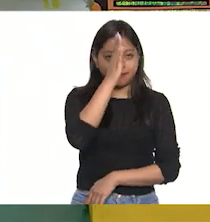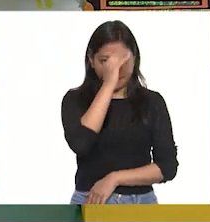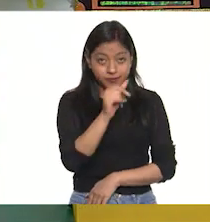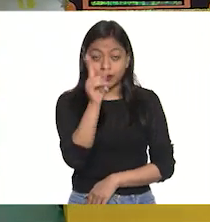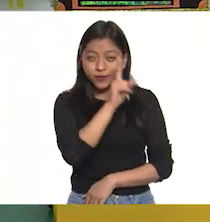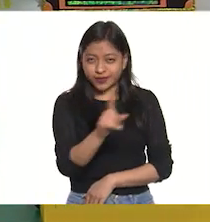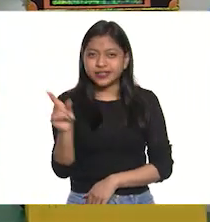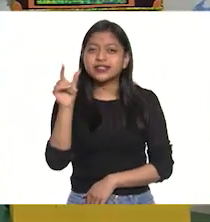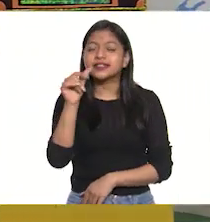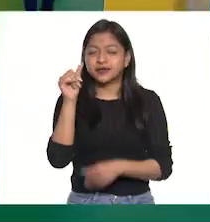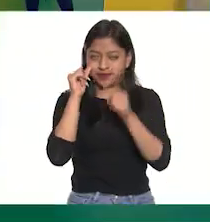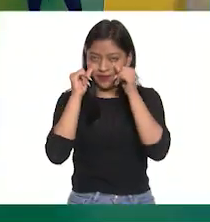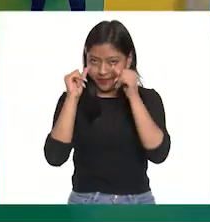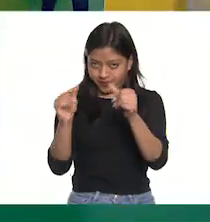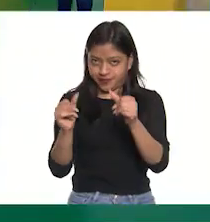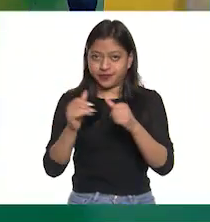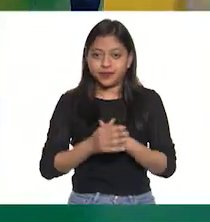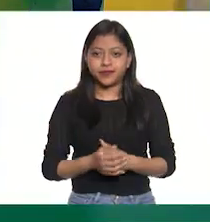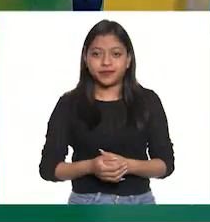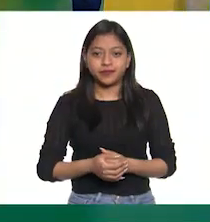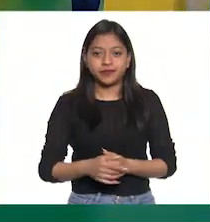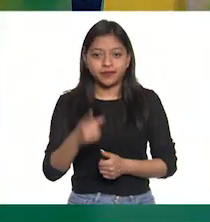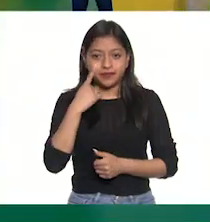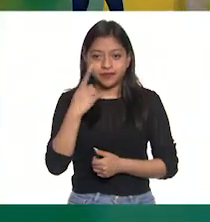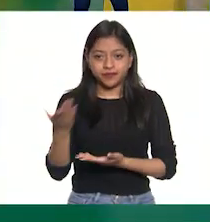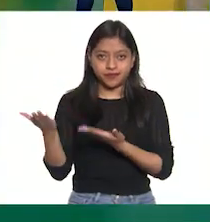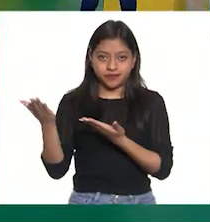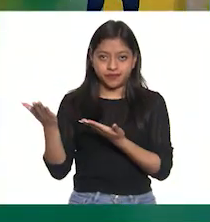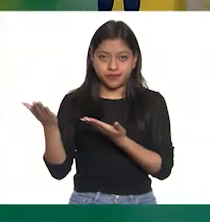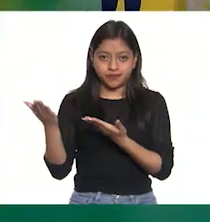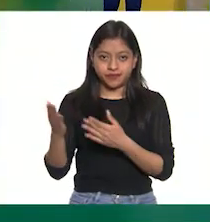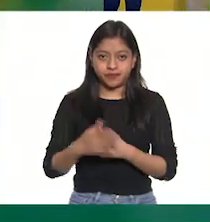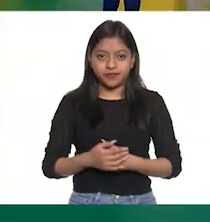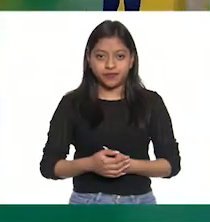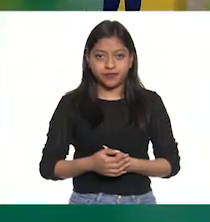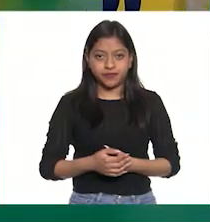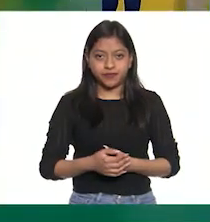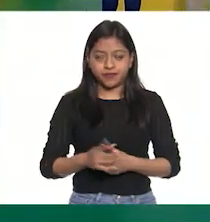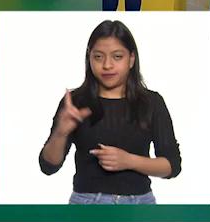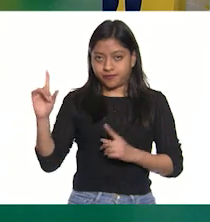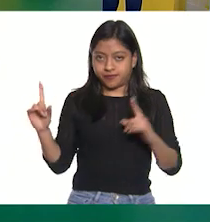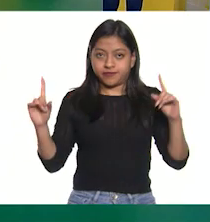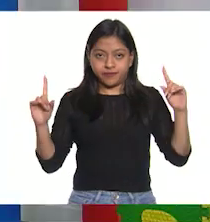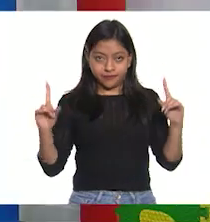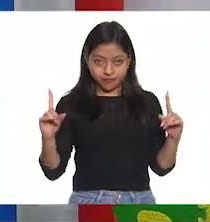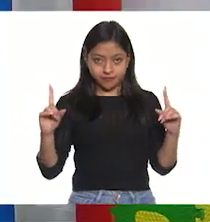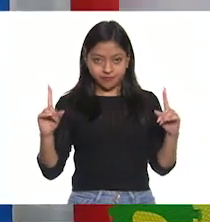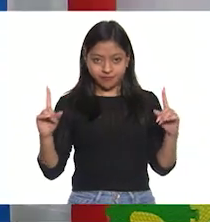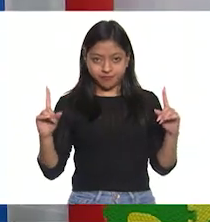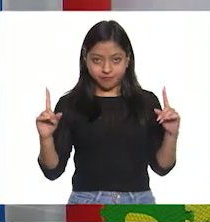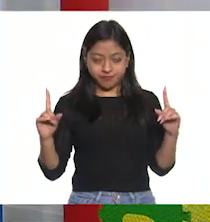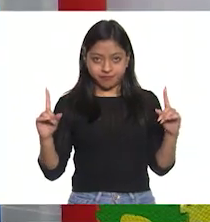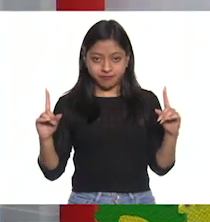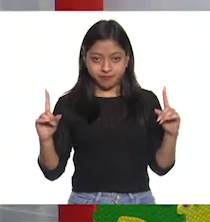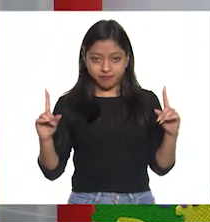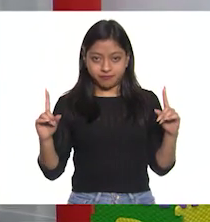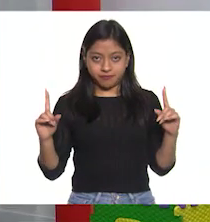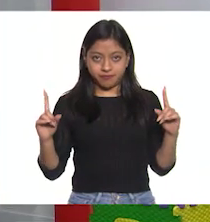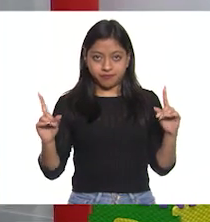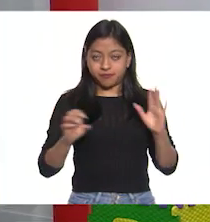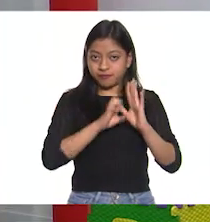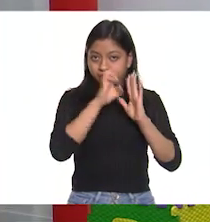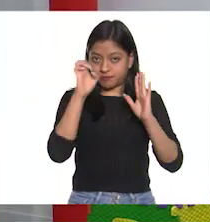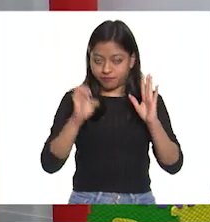niños, lo que vamos a hacer. Vamos a tirar Ale de su lado y yo de este lado. Y la que